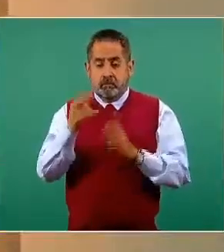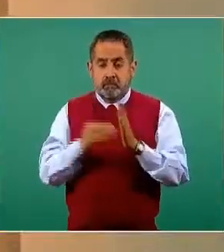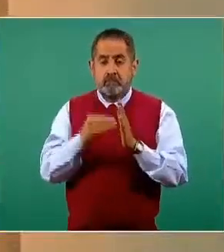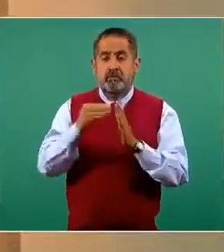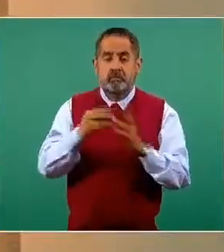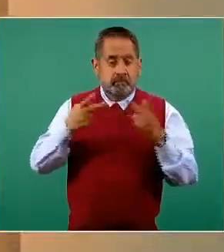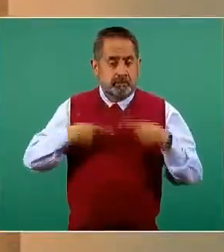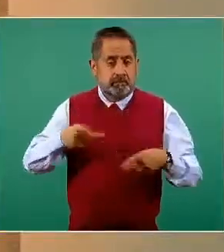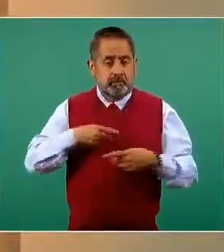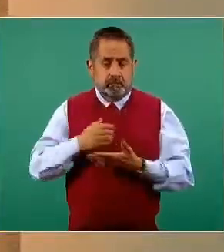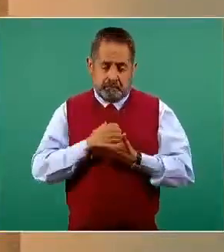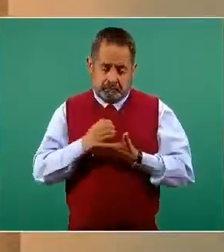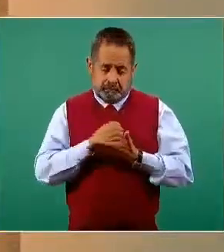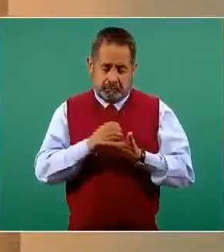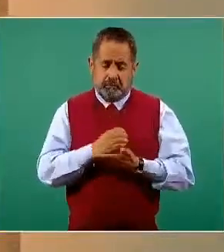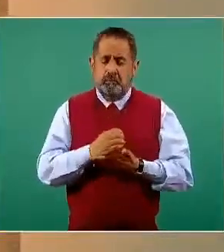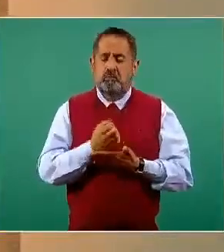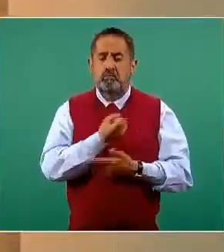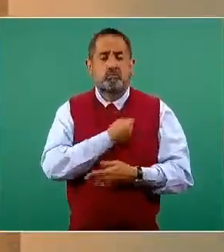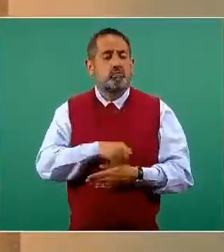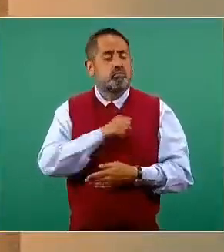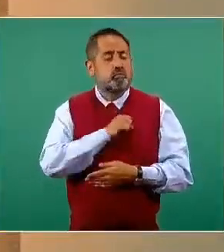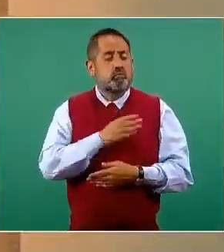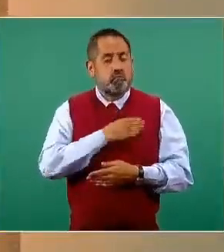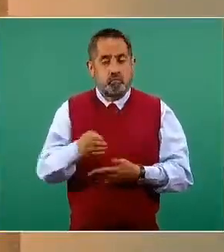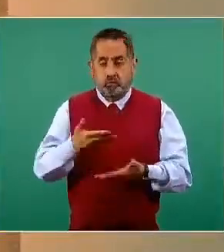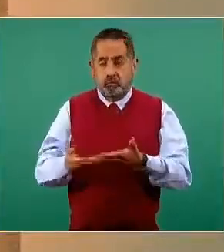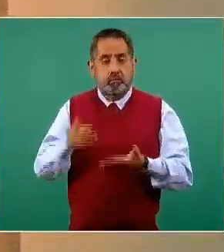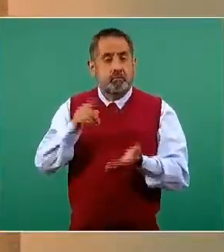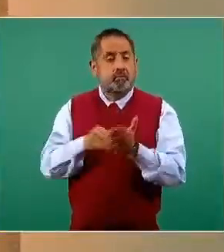recuperadas. Actualmente estamos con